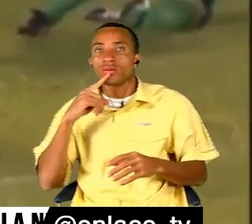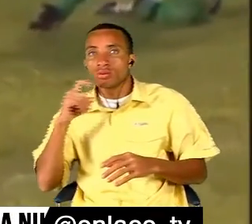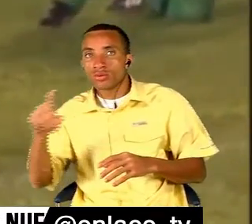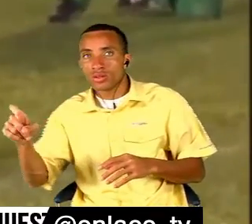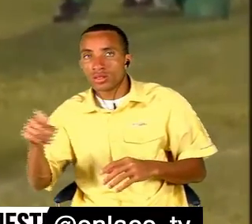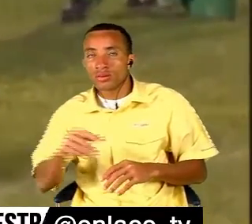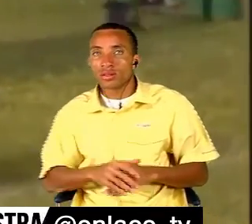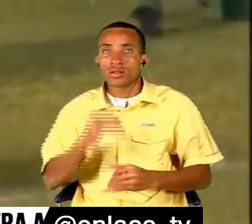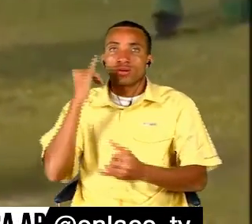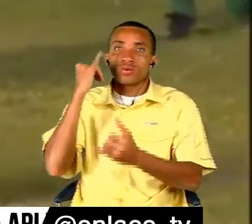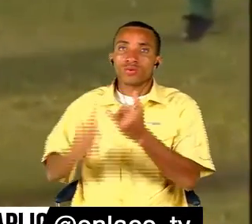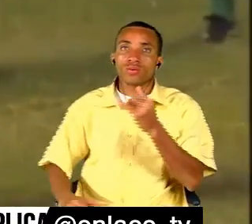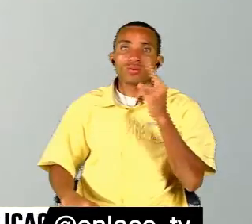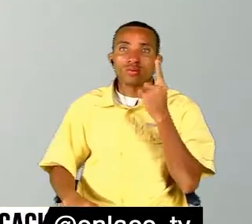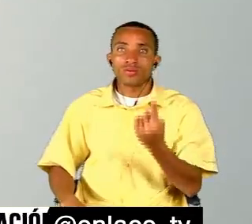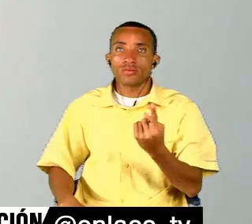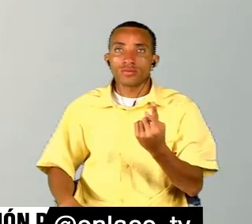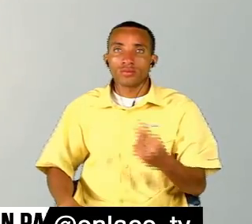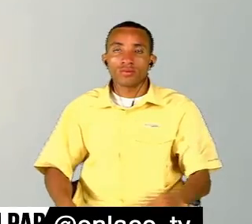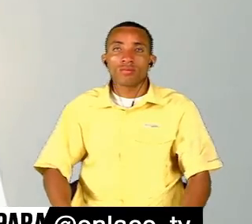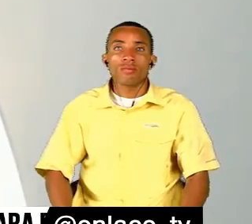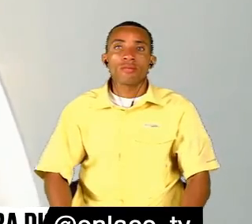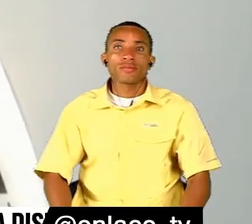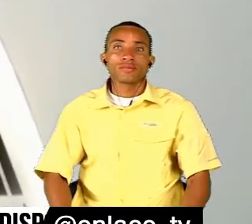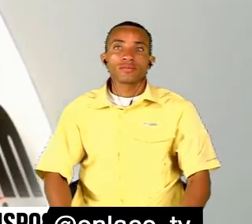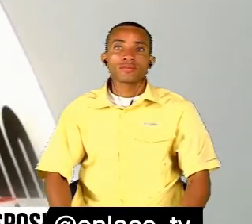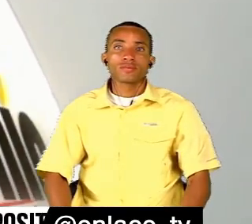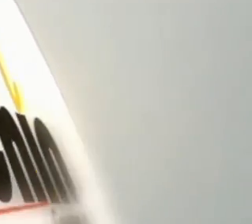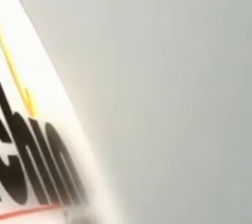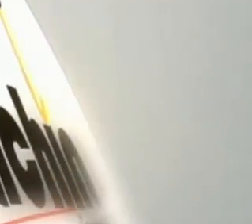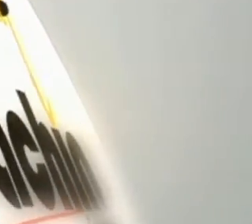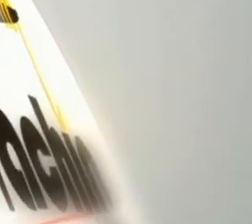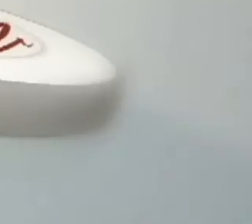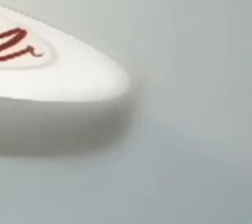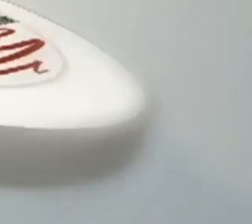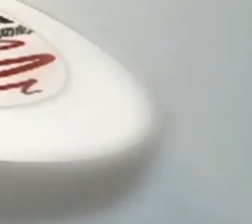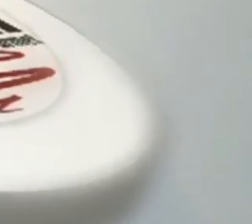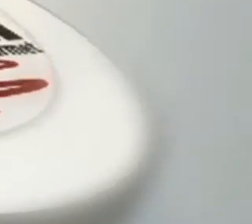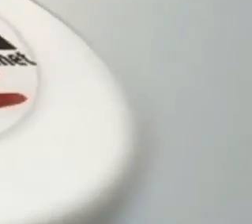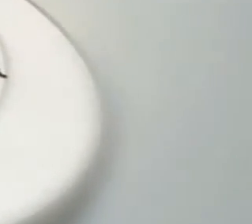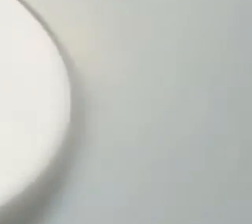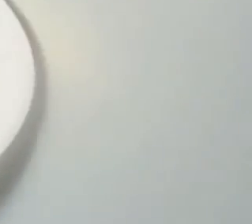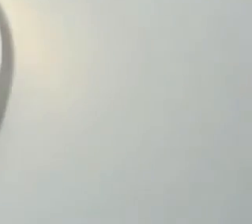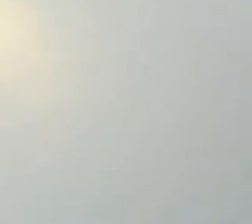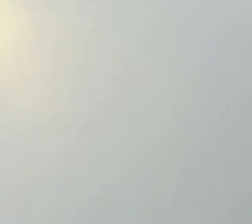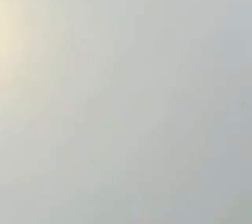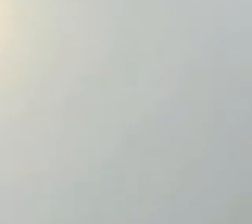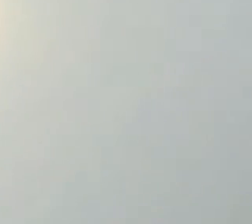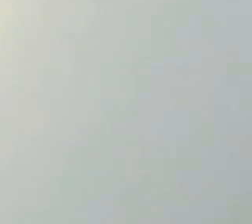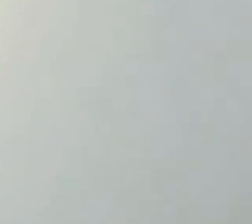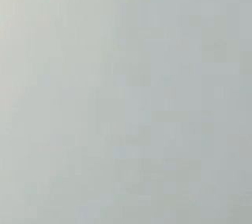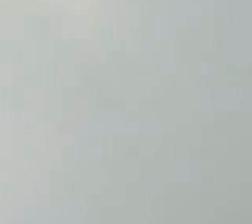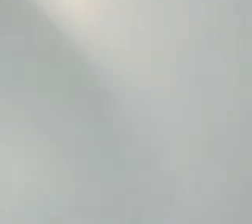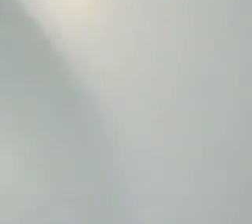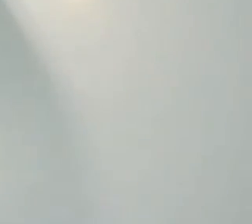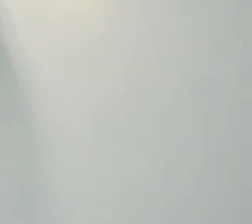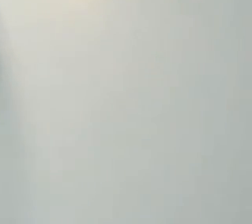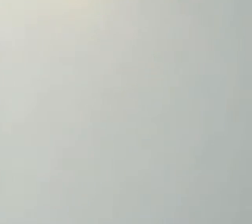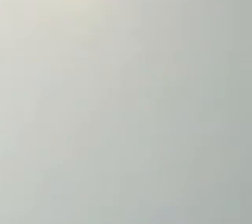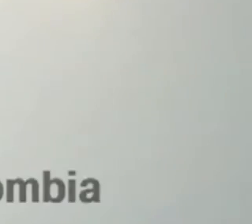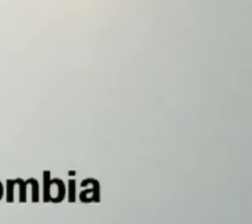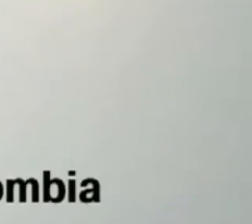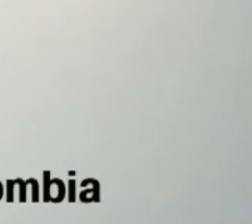posiciona de último con 1 punto. Hasta aquí los deportes, con el patrocinio de Restaurante El Machín Gourmet, ahora en su nueva